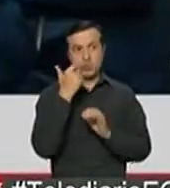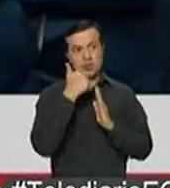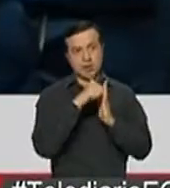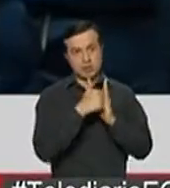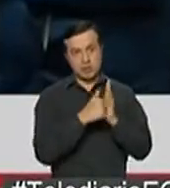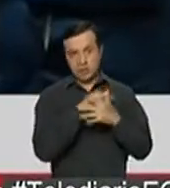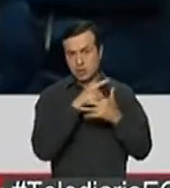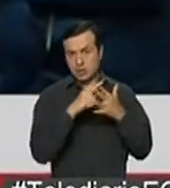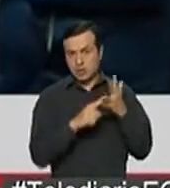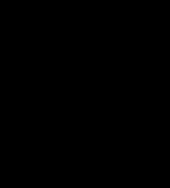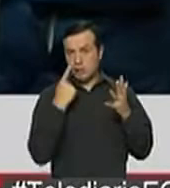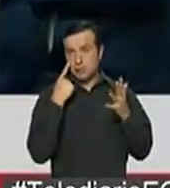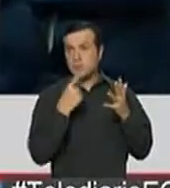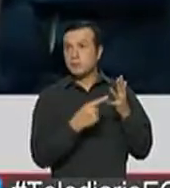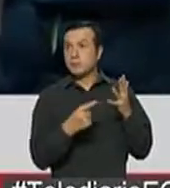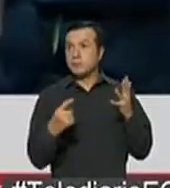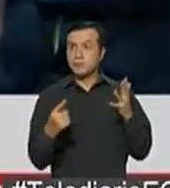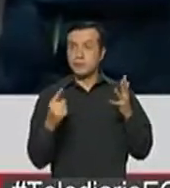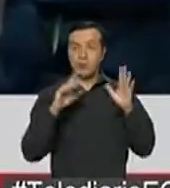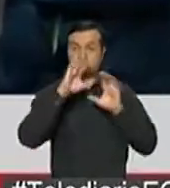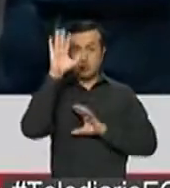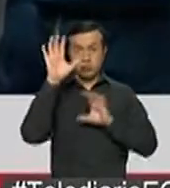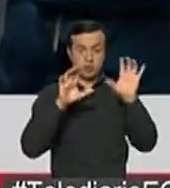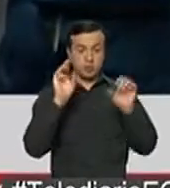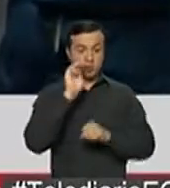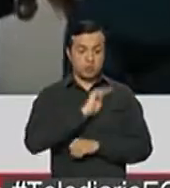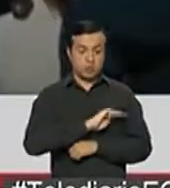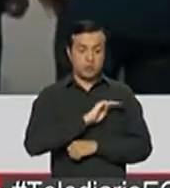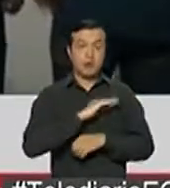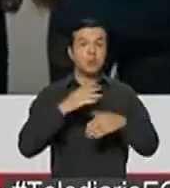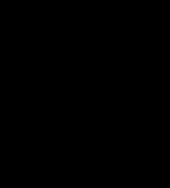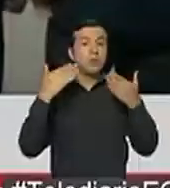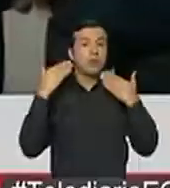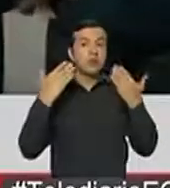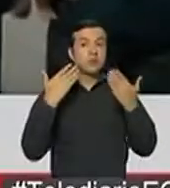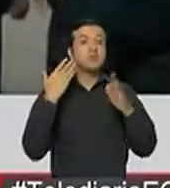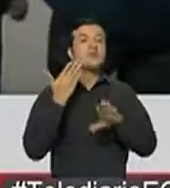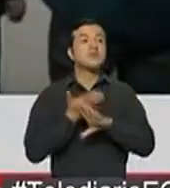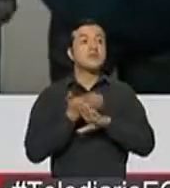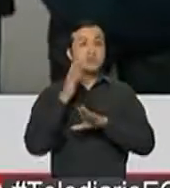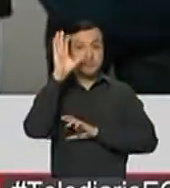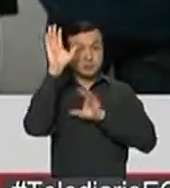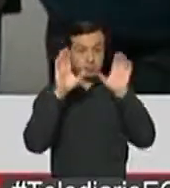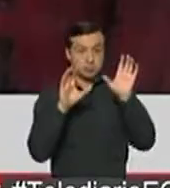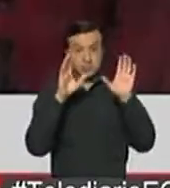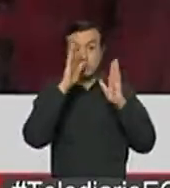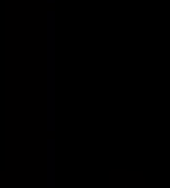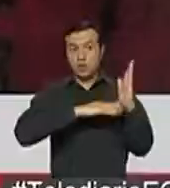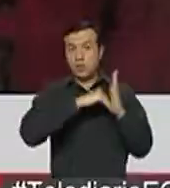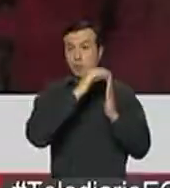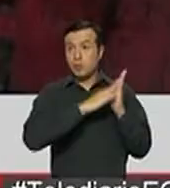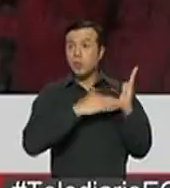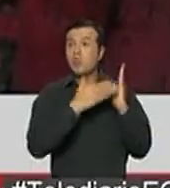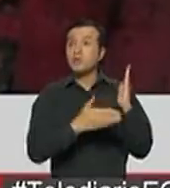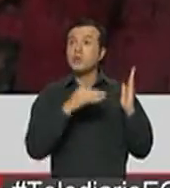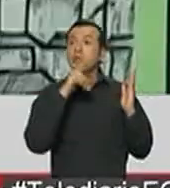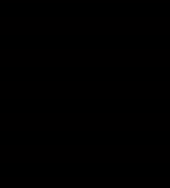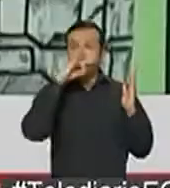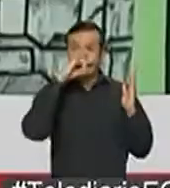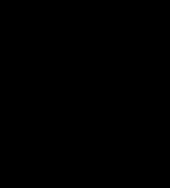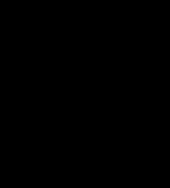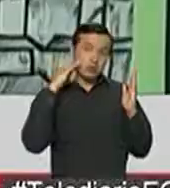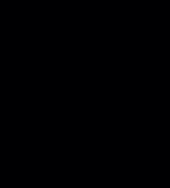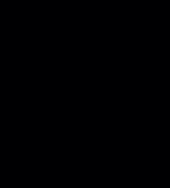Benemérita Sociedad Protectora de la Infancia y el Museo Municipal de Guayaquil, expusieron al público las obras de dibujo y pintura de niños de